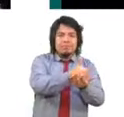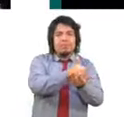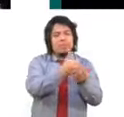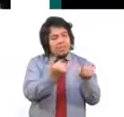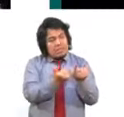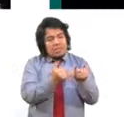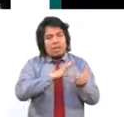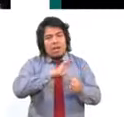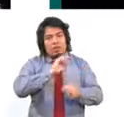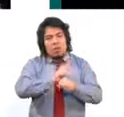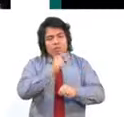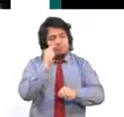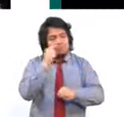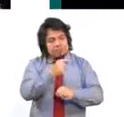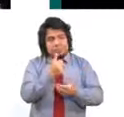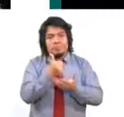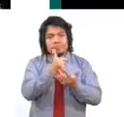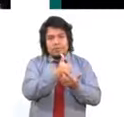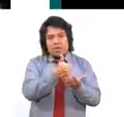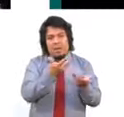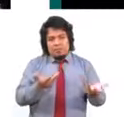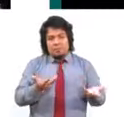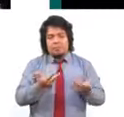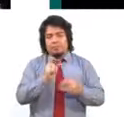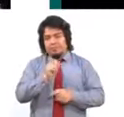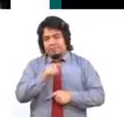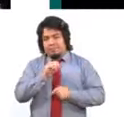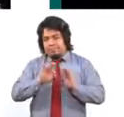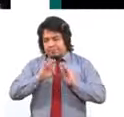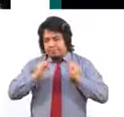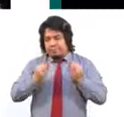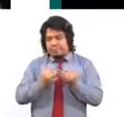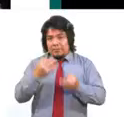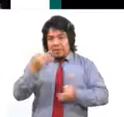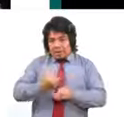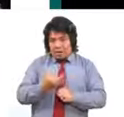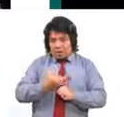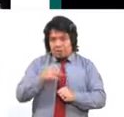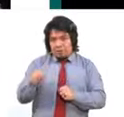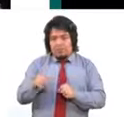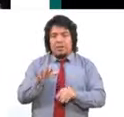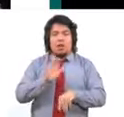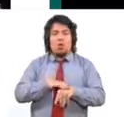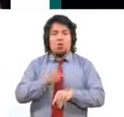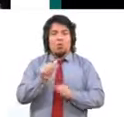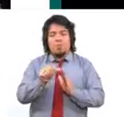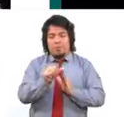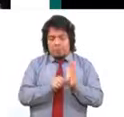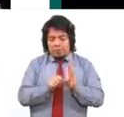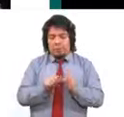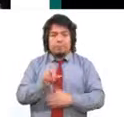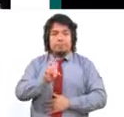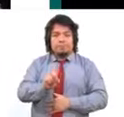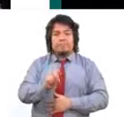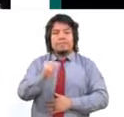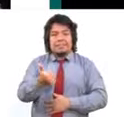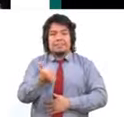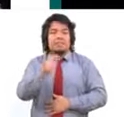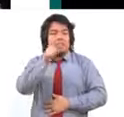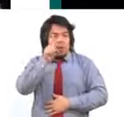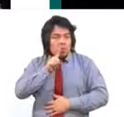ayuda especializada. En ese sentido, en el mes que se reporta, son 36 mujeres